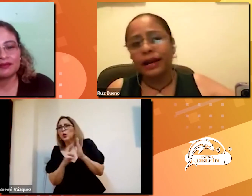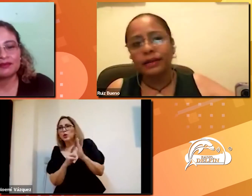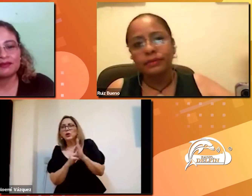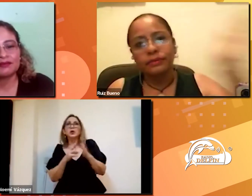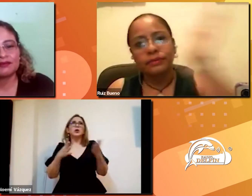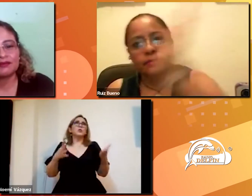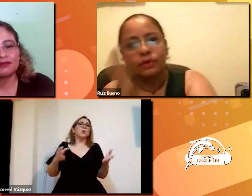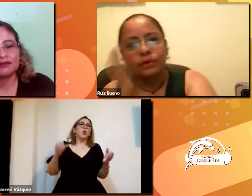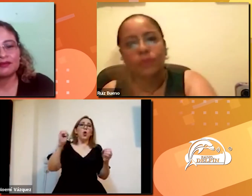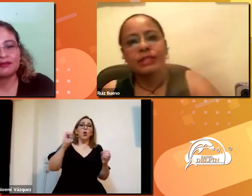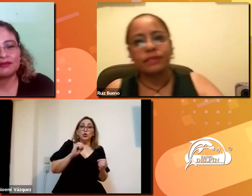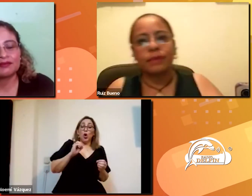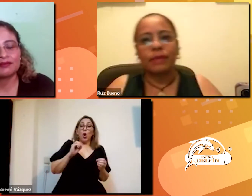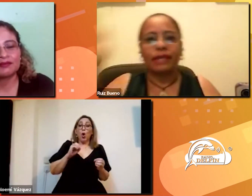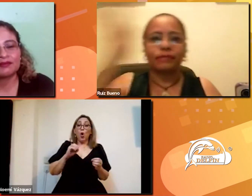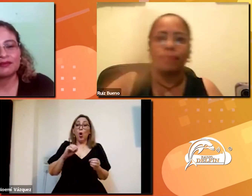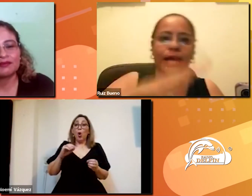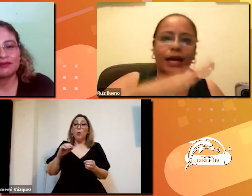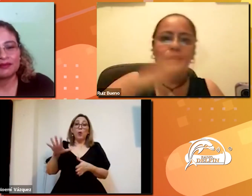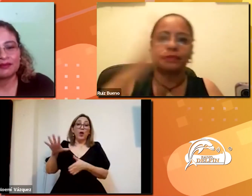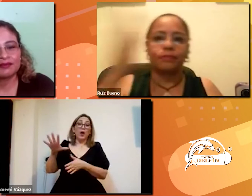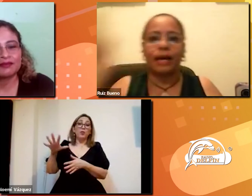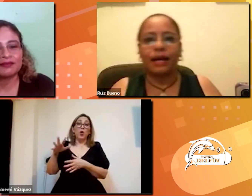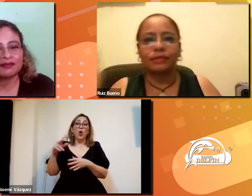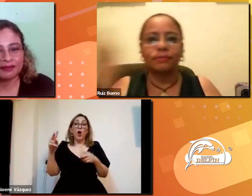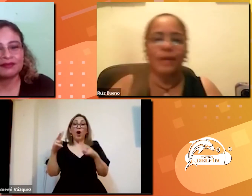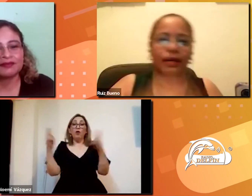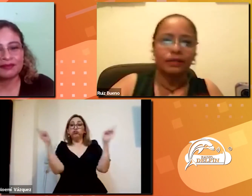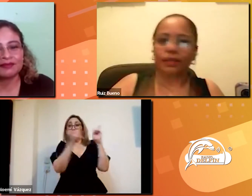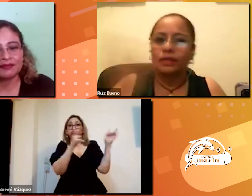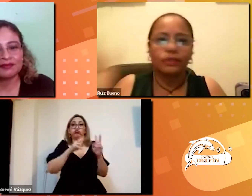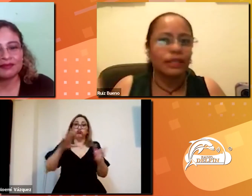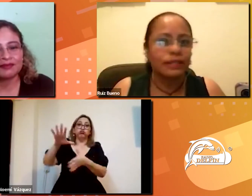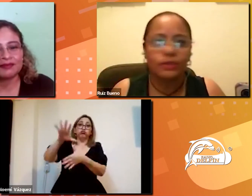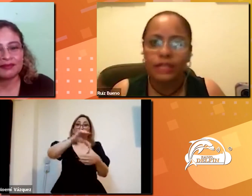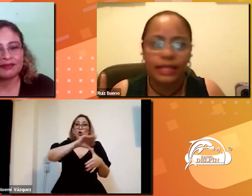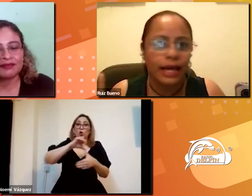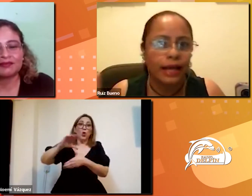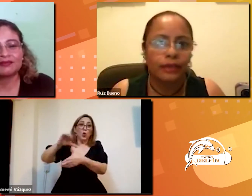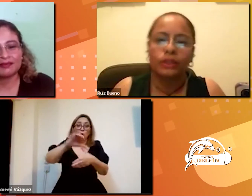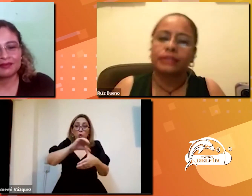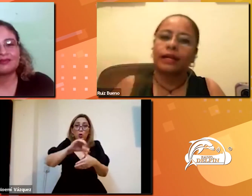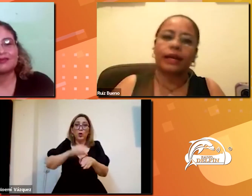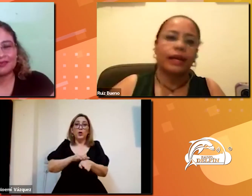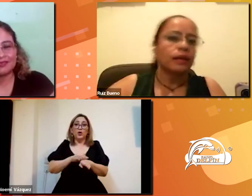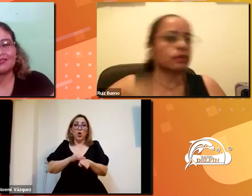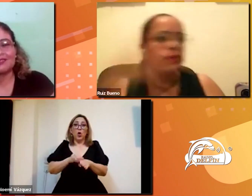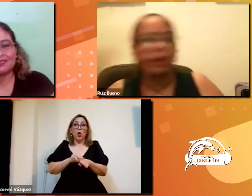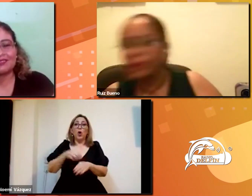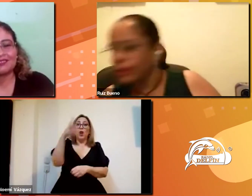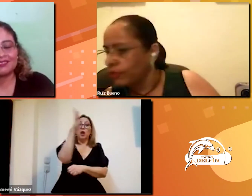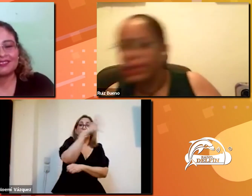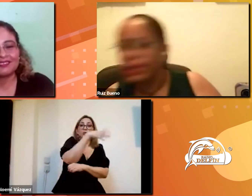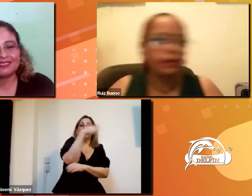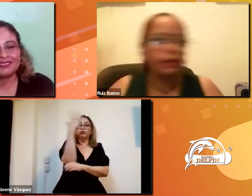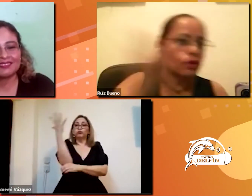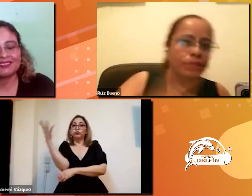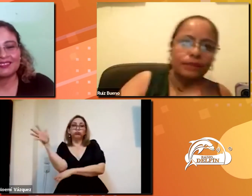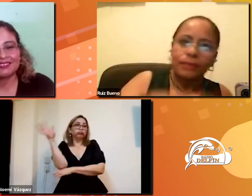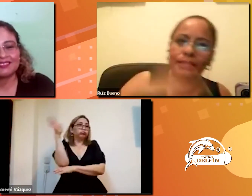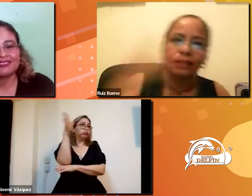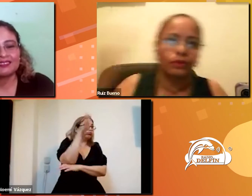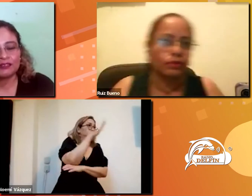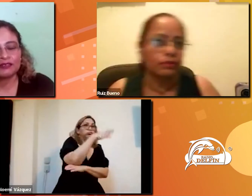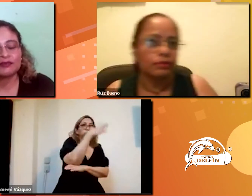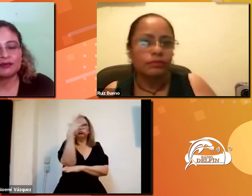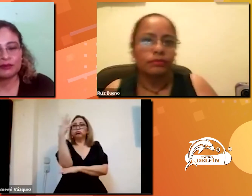un huracán, ¿cómo están las palmeras? Y no están chillando, ni están que solamente fluyen con lo que